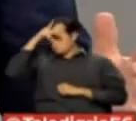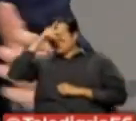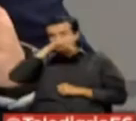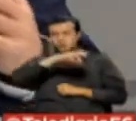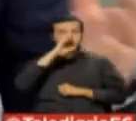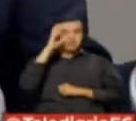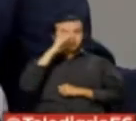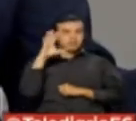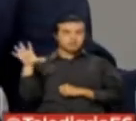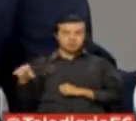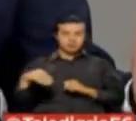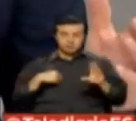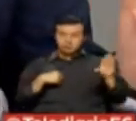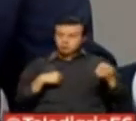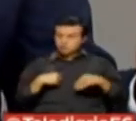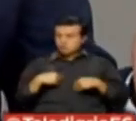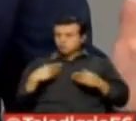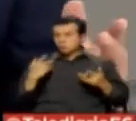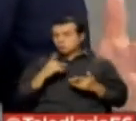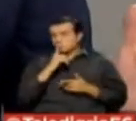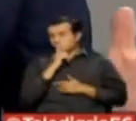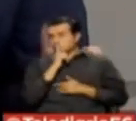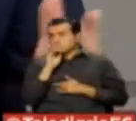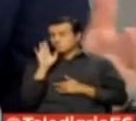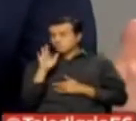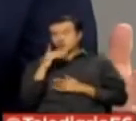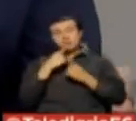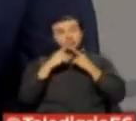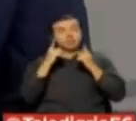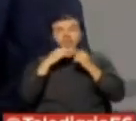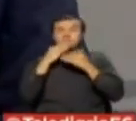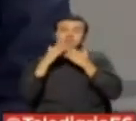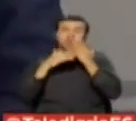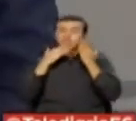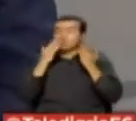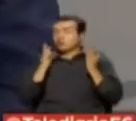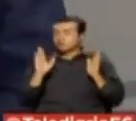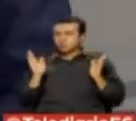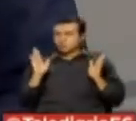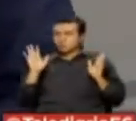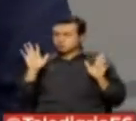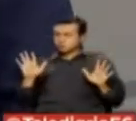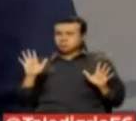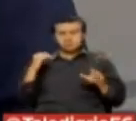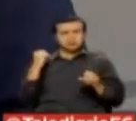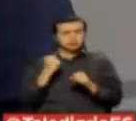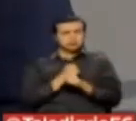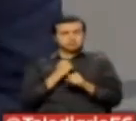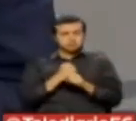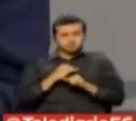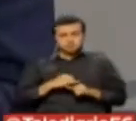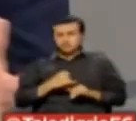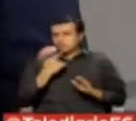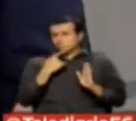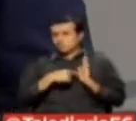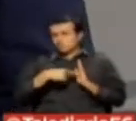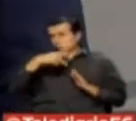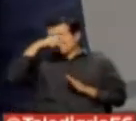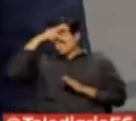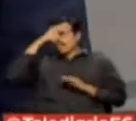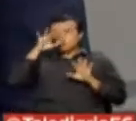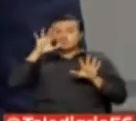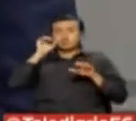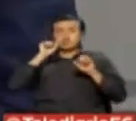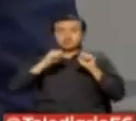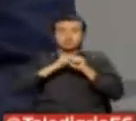colombia que de manera callada no tan sonora no tan publicitaria han estado trabajando en el caso de perú durante 10 años